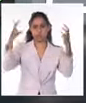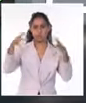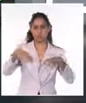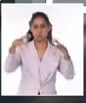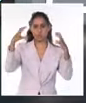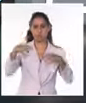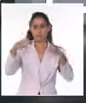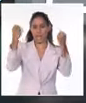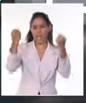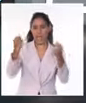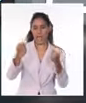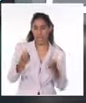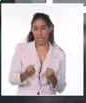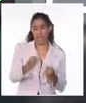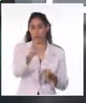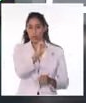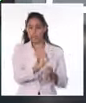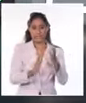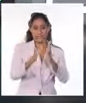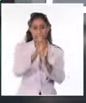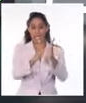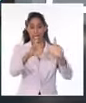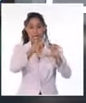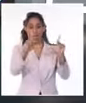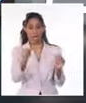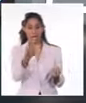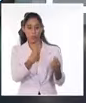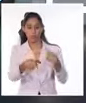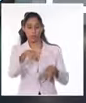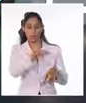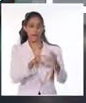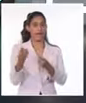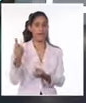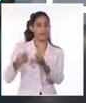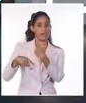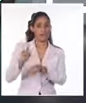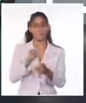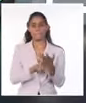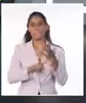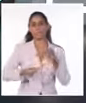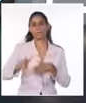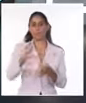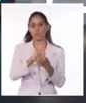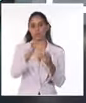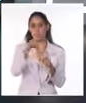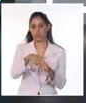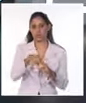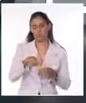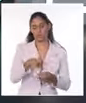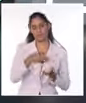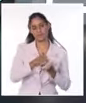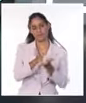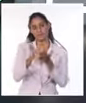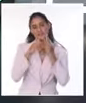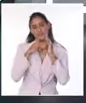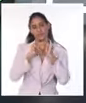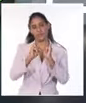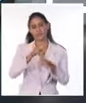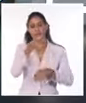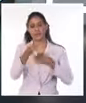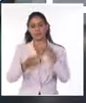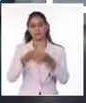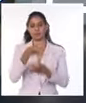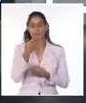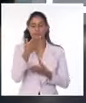fuertes e intensas en algunas localidades en el día de ayer en la provincia de hantan adelante entonces con los detalles del pronóstico del